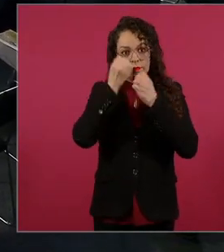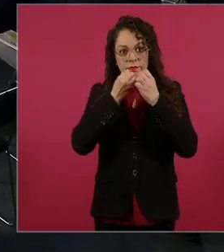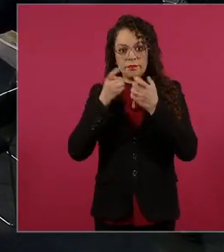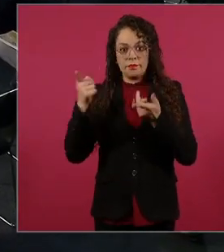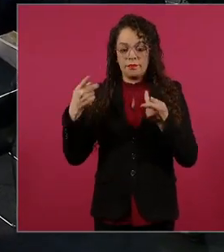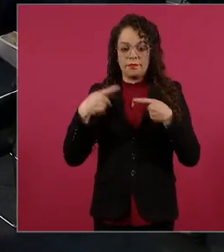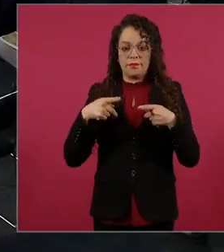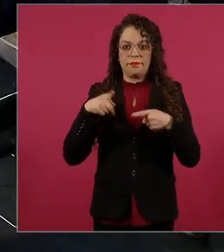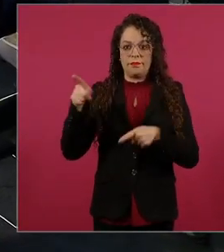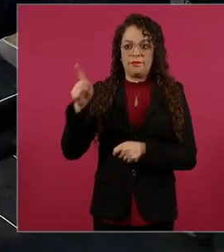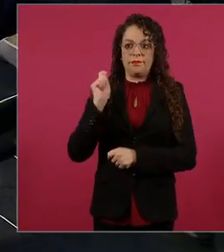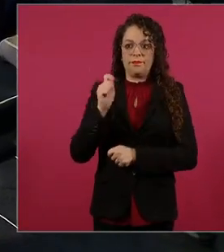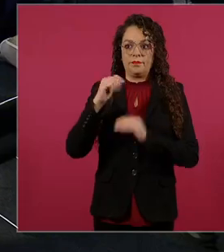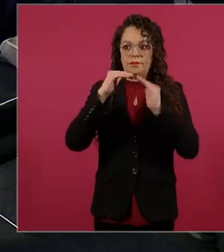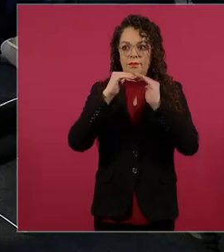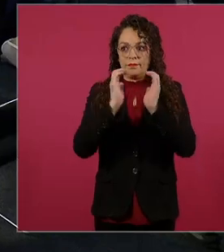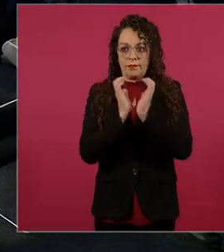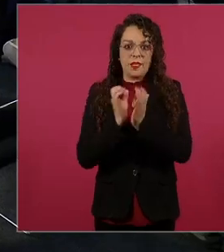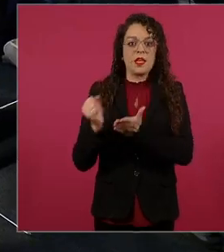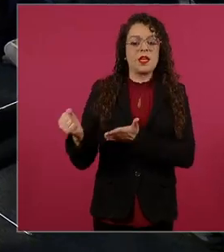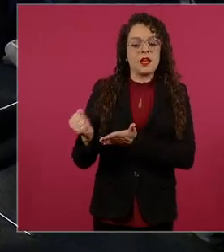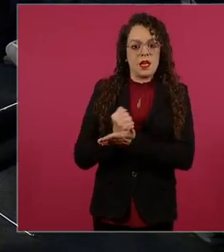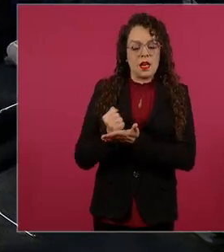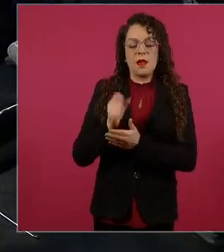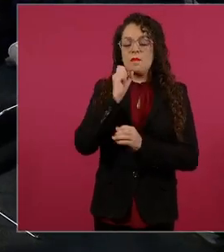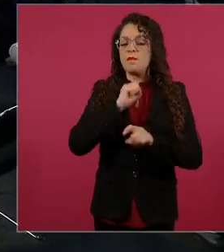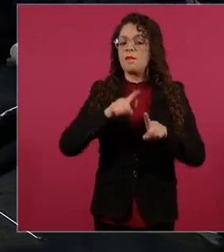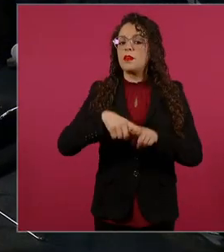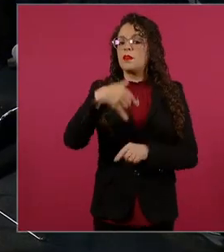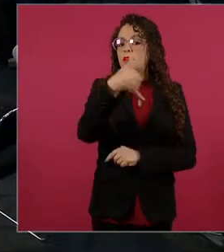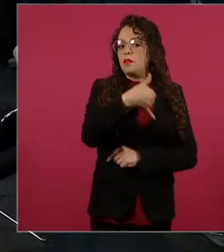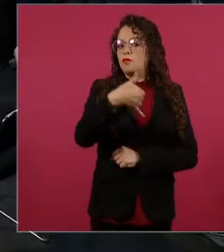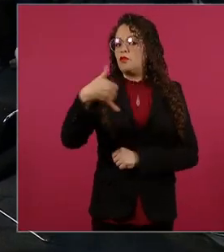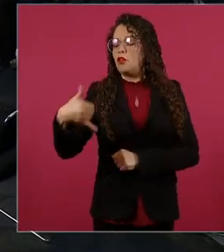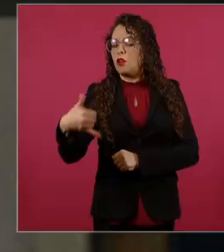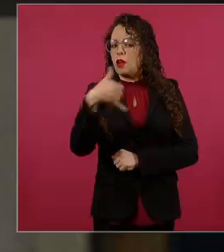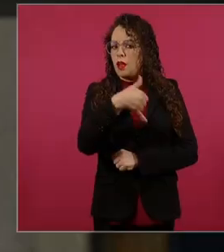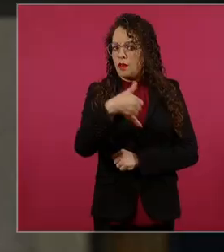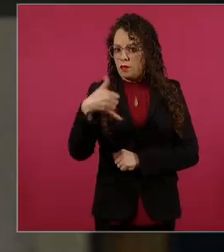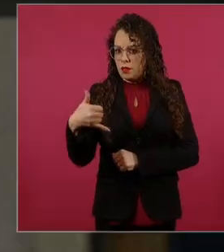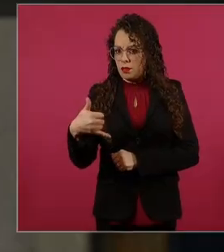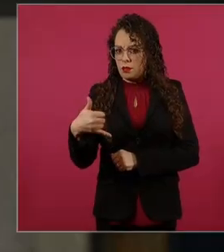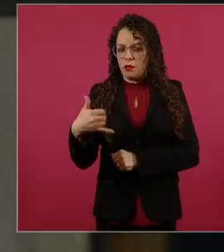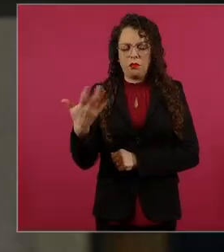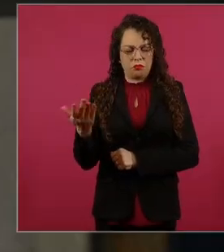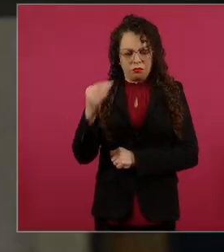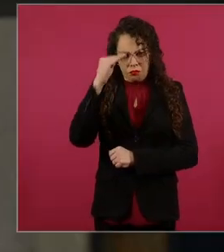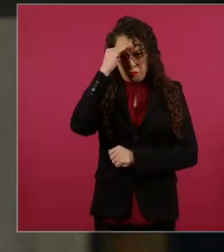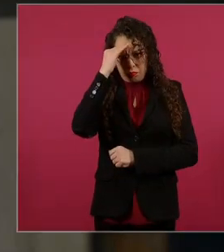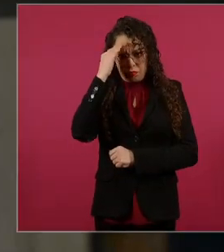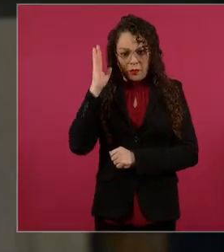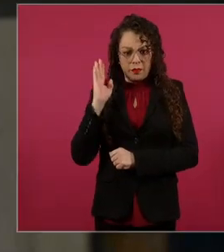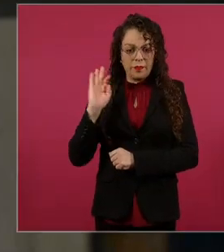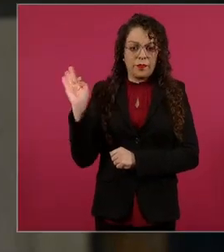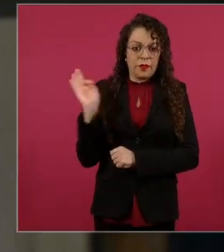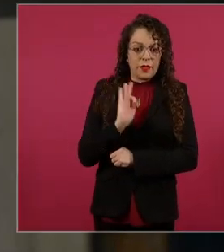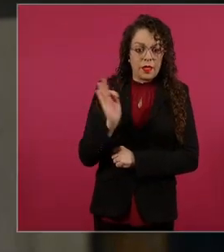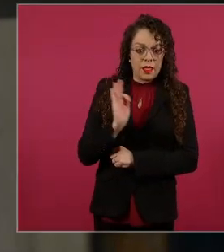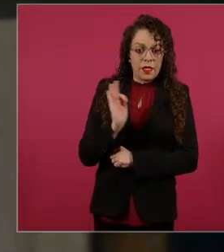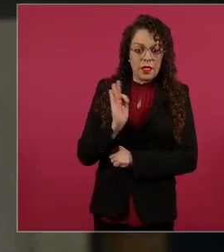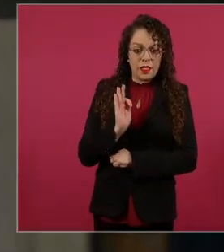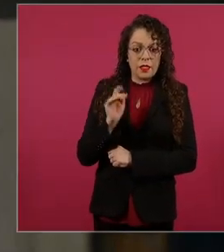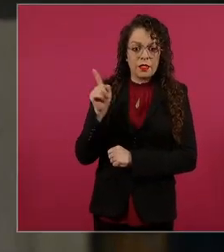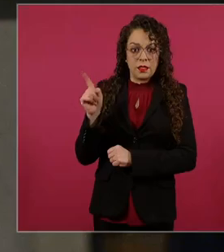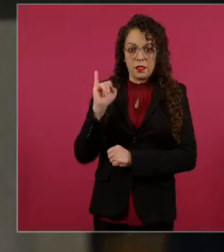FOBISTE y también en el caso del Infonavit, pues, preguntarle si estaría dispuesto a, en dado caso, que la doctora Shimon lo invitare a